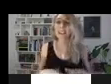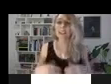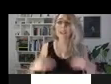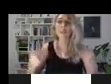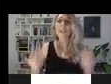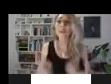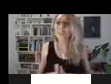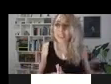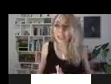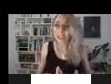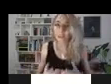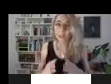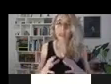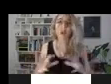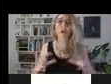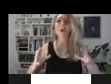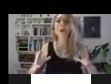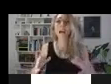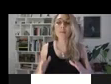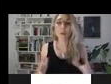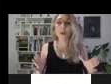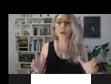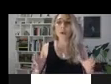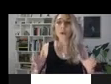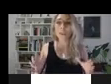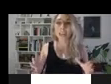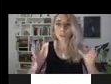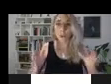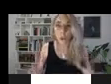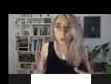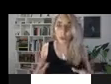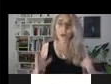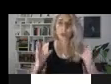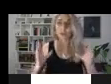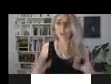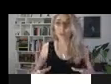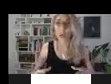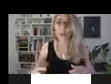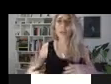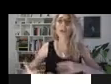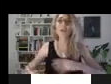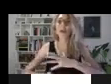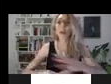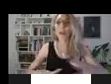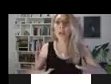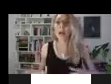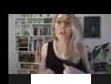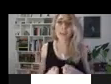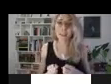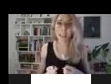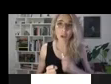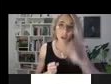disposición un tanto intangible, como un campo no taxonómico y estructurado, sino más